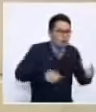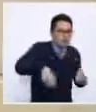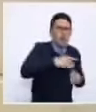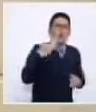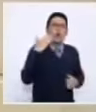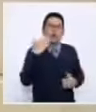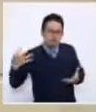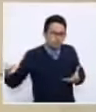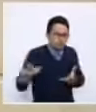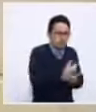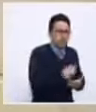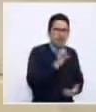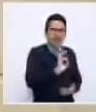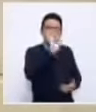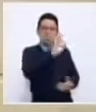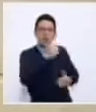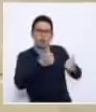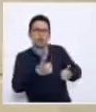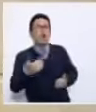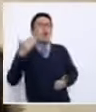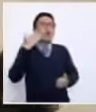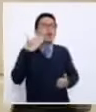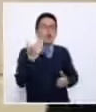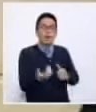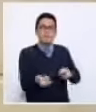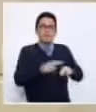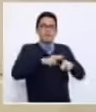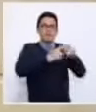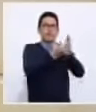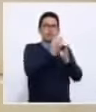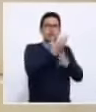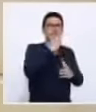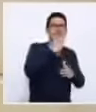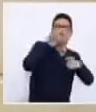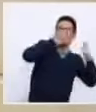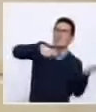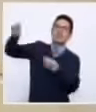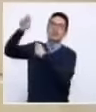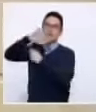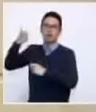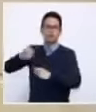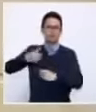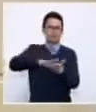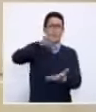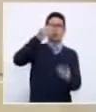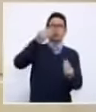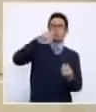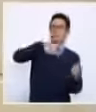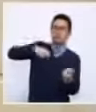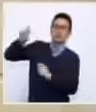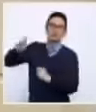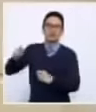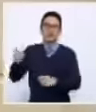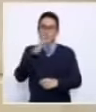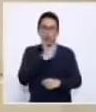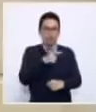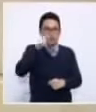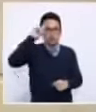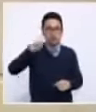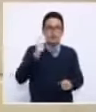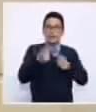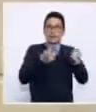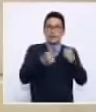la cosecha, qué calidad es, para cuándo vamos a tener sobreproducción para buscar una opción hacia el extranjero. ¿En qué estamos? De por Dios, no conocemos